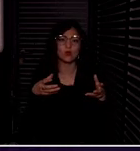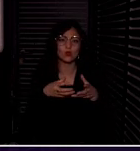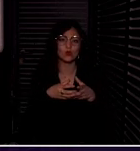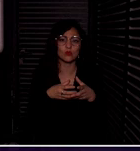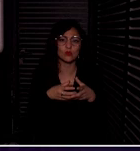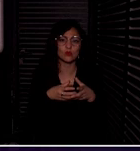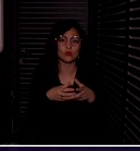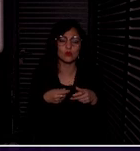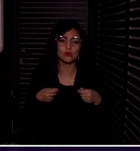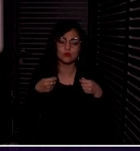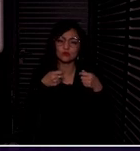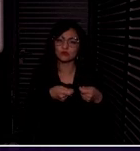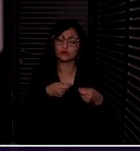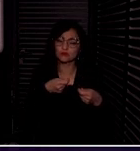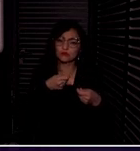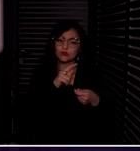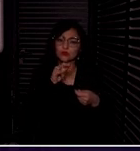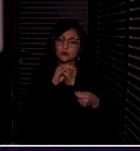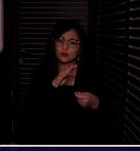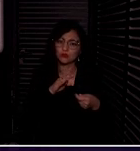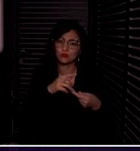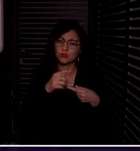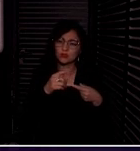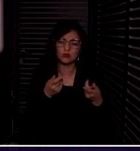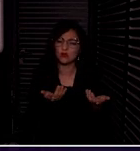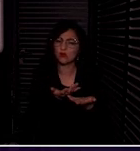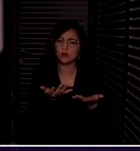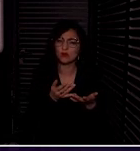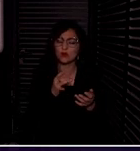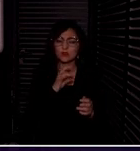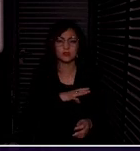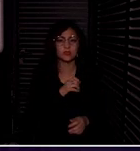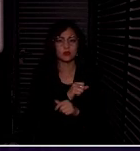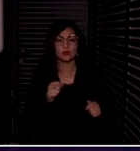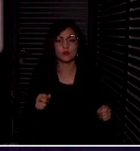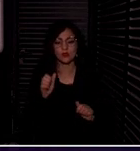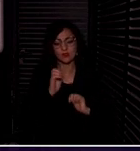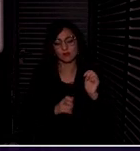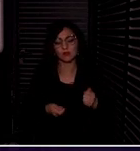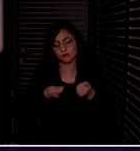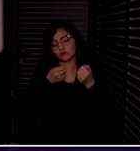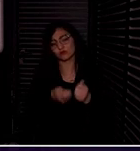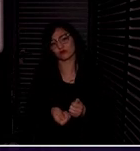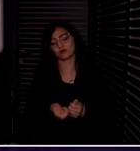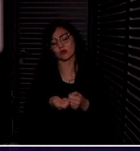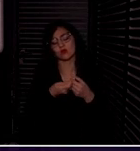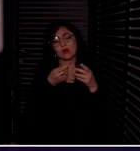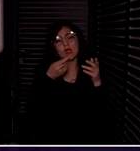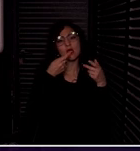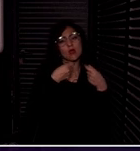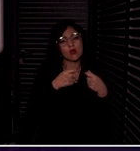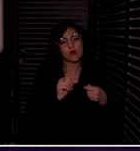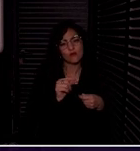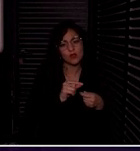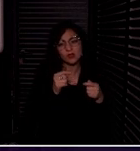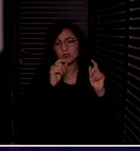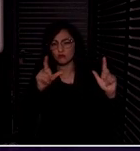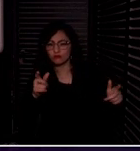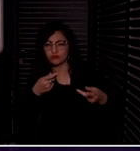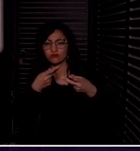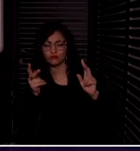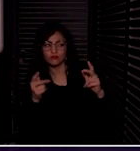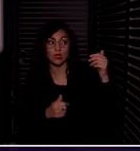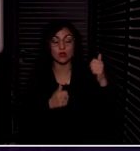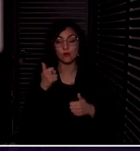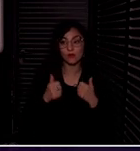sur-sur. Evidentemente, el mercado chileno puede sostener una oferta pública diversificada, plural, de contenido, rica y